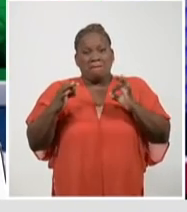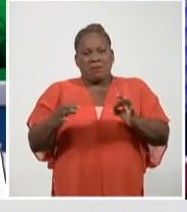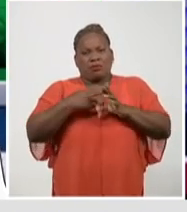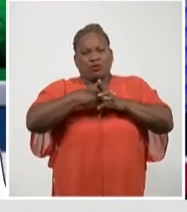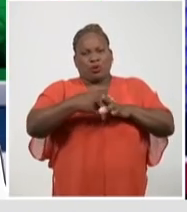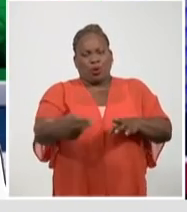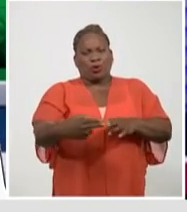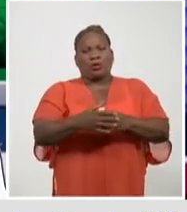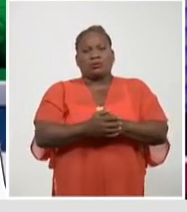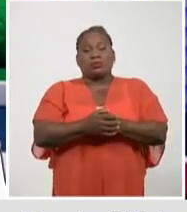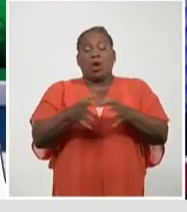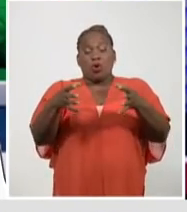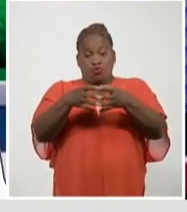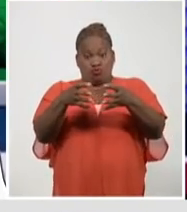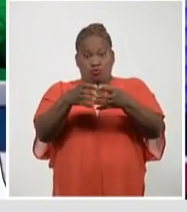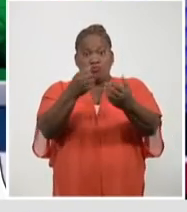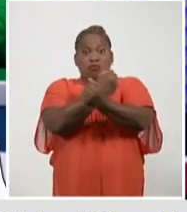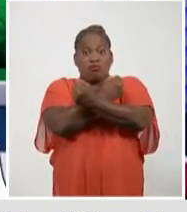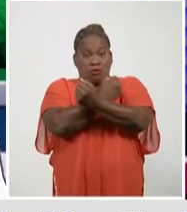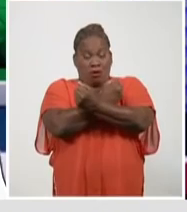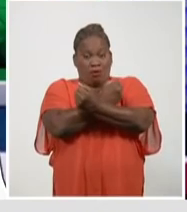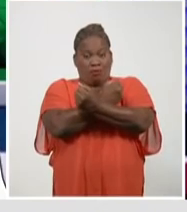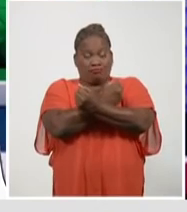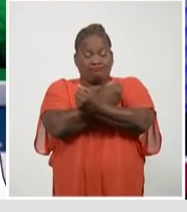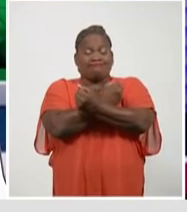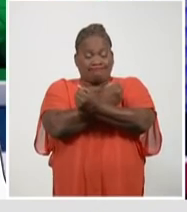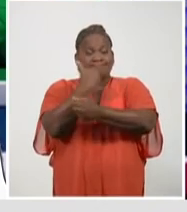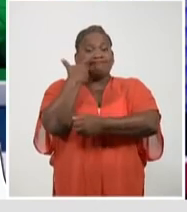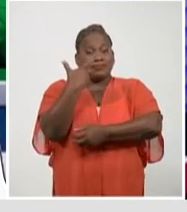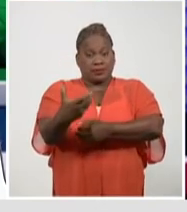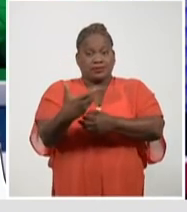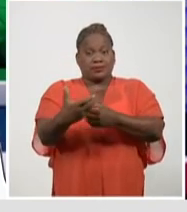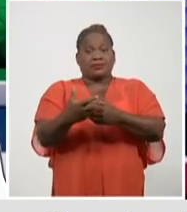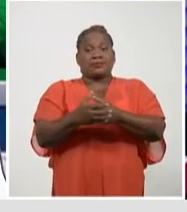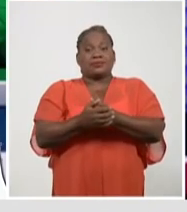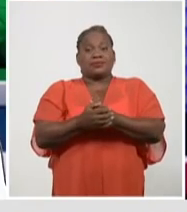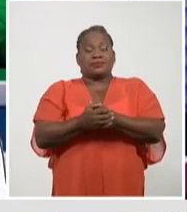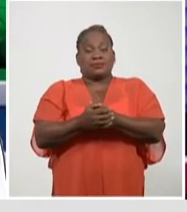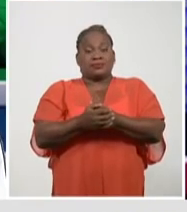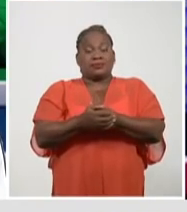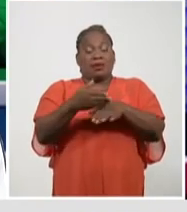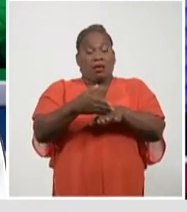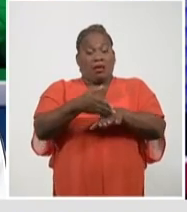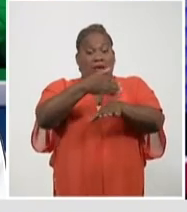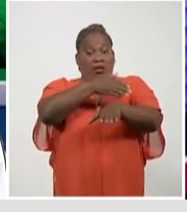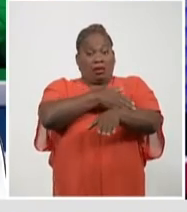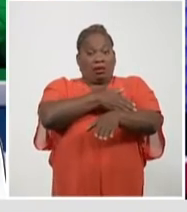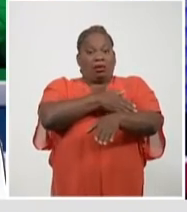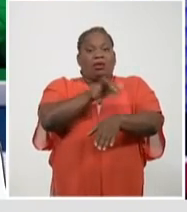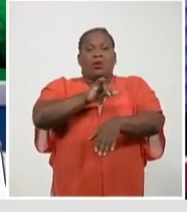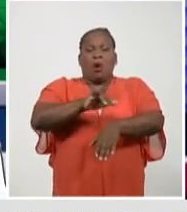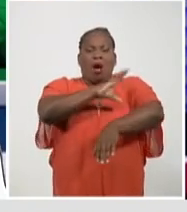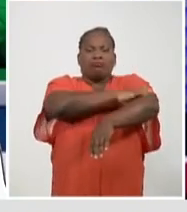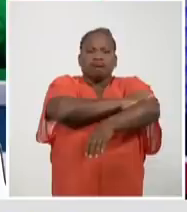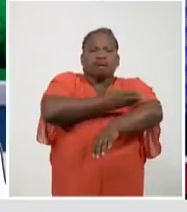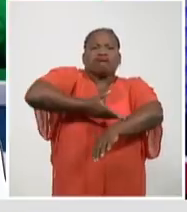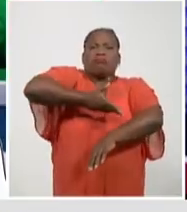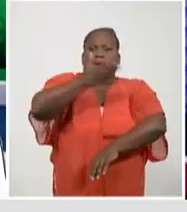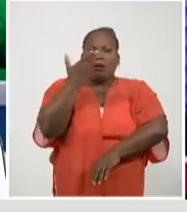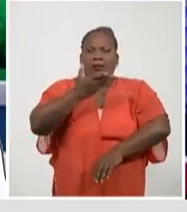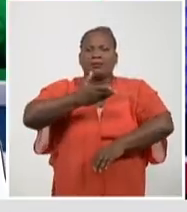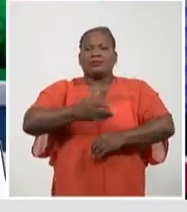este grupo de riesgo muy importante, con antecedentes de hipertensión igual, hipertensión